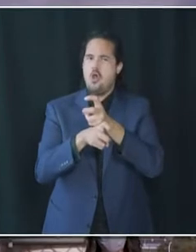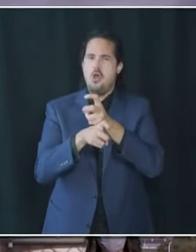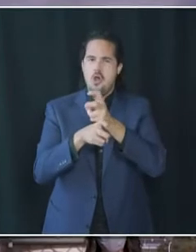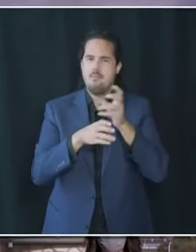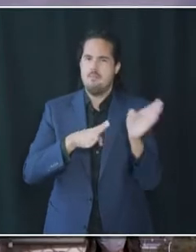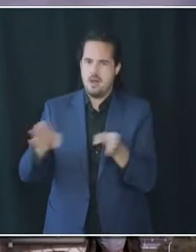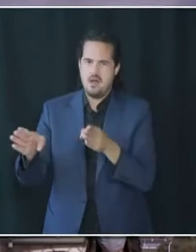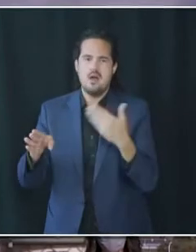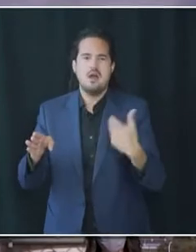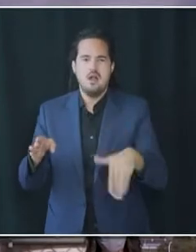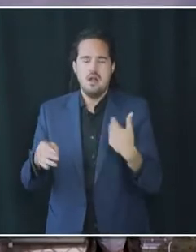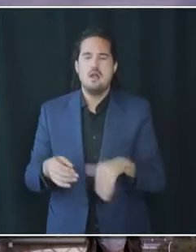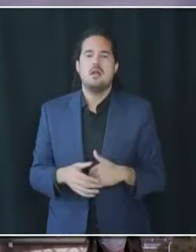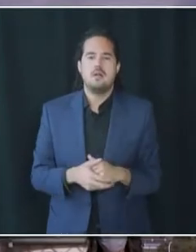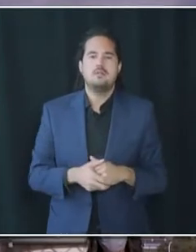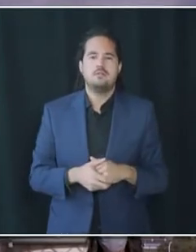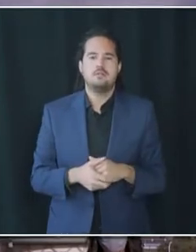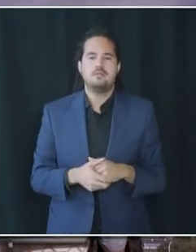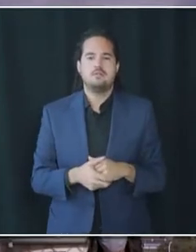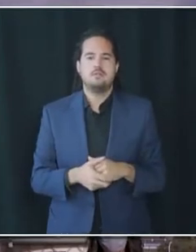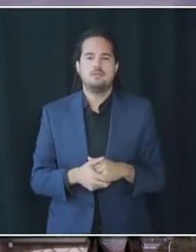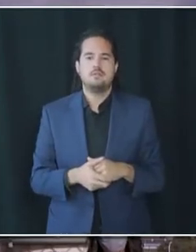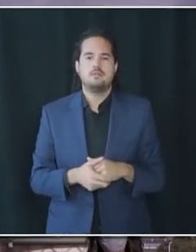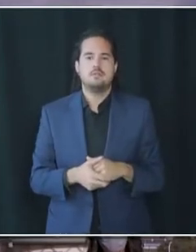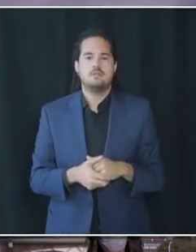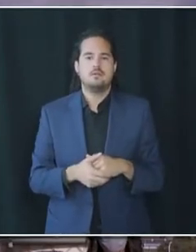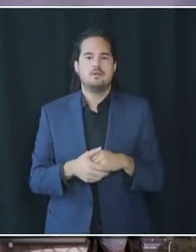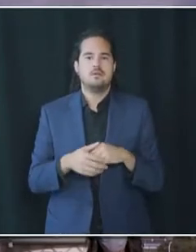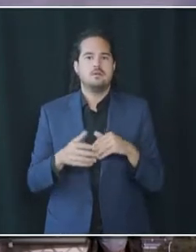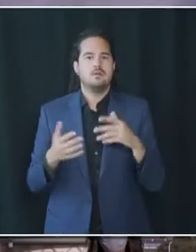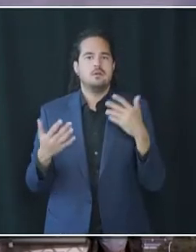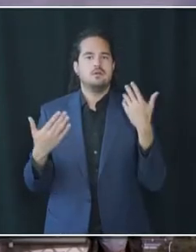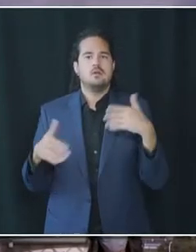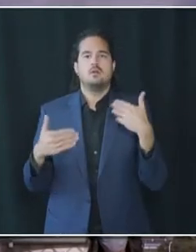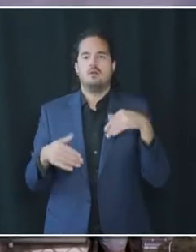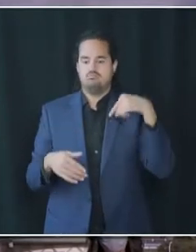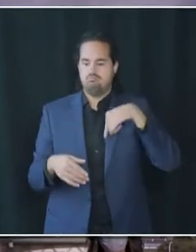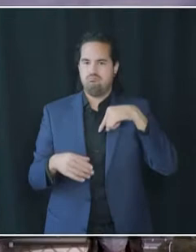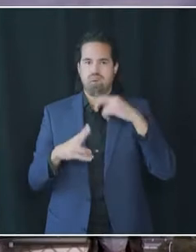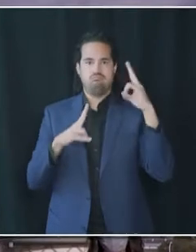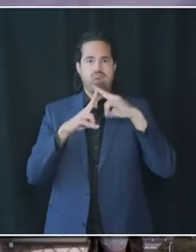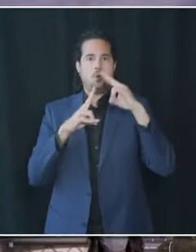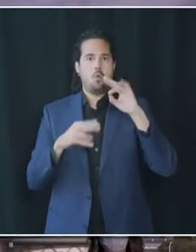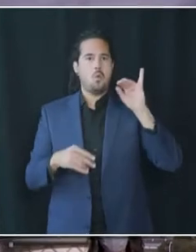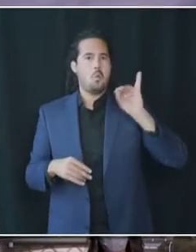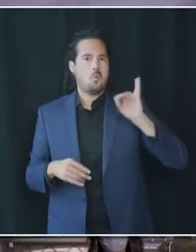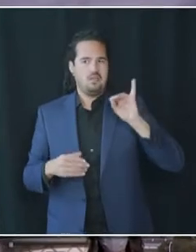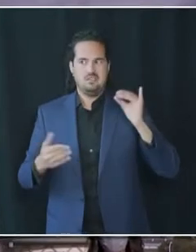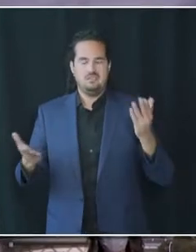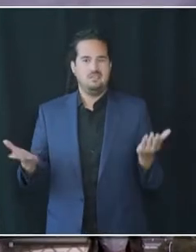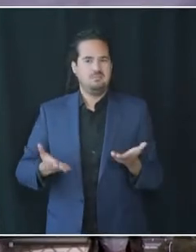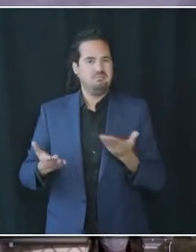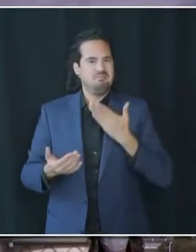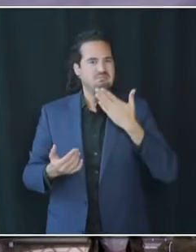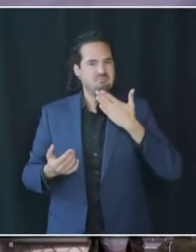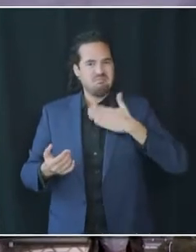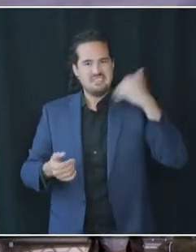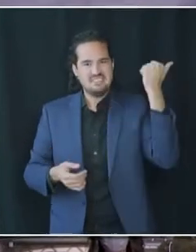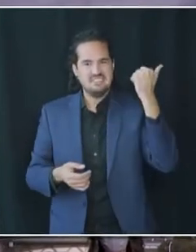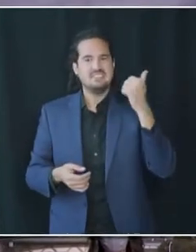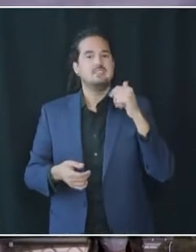construyendo encima de la infraestructura existente con un socio federal y también con la